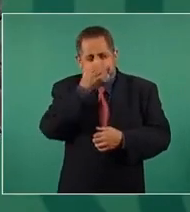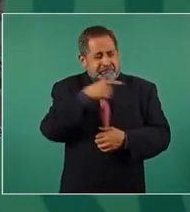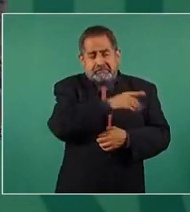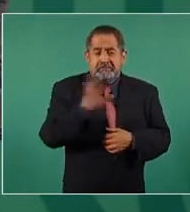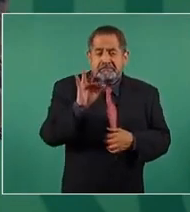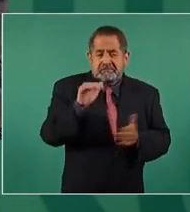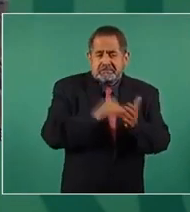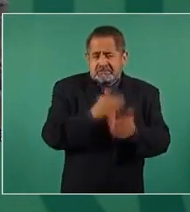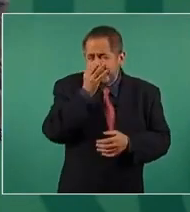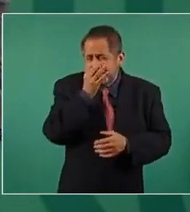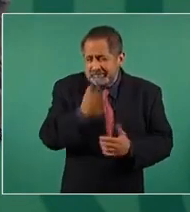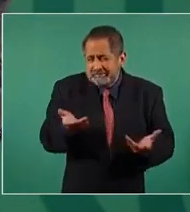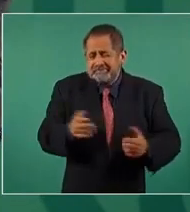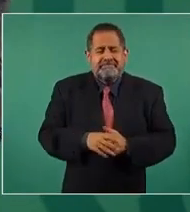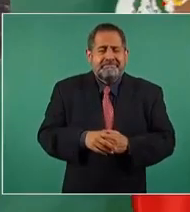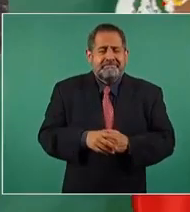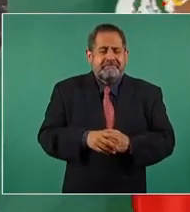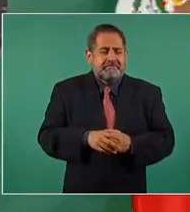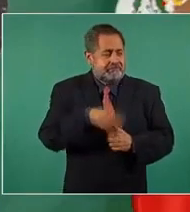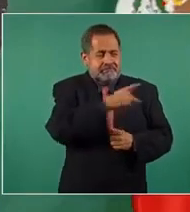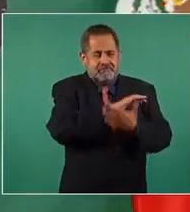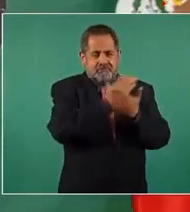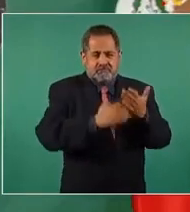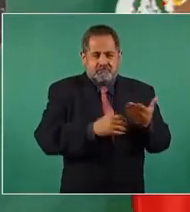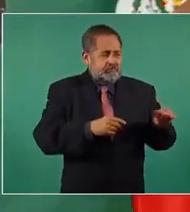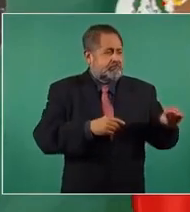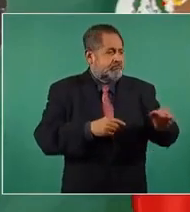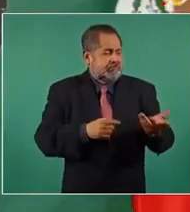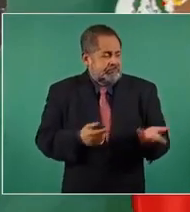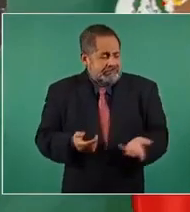40,000 con los contratos